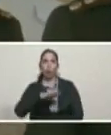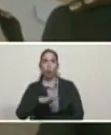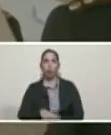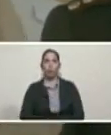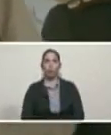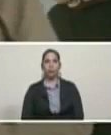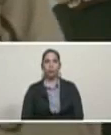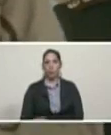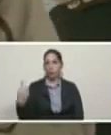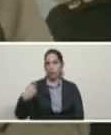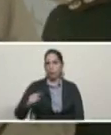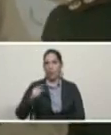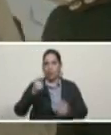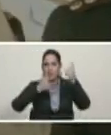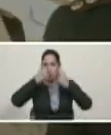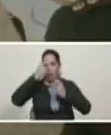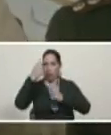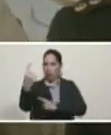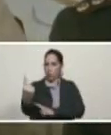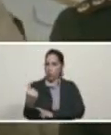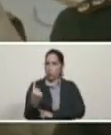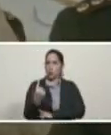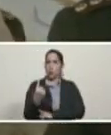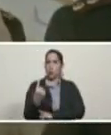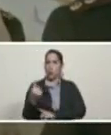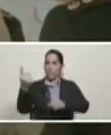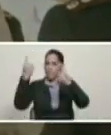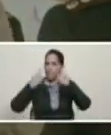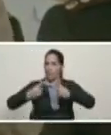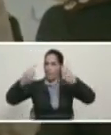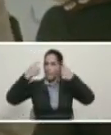de tener al comandante supremo Hugo Chávez como maestro.